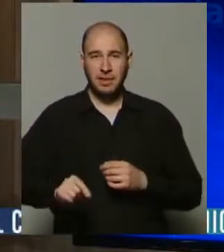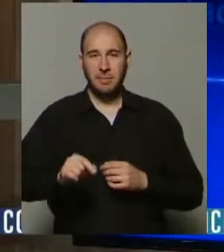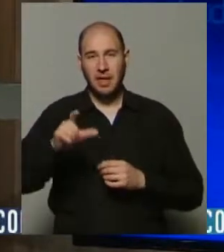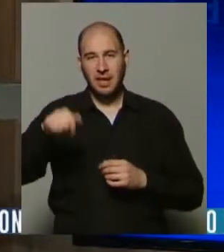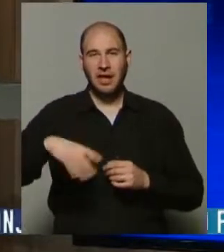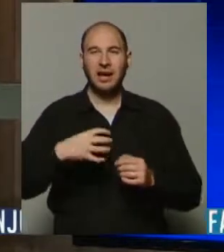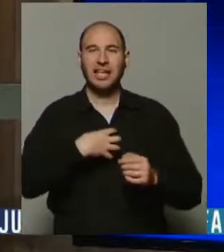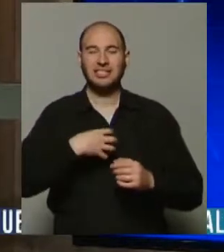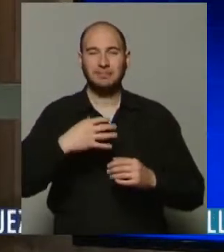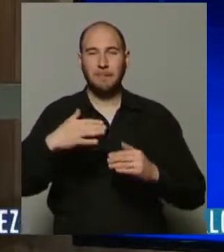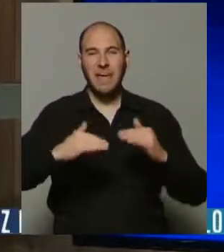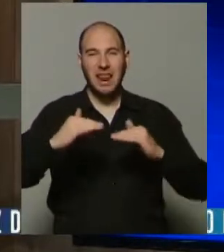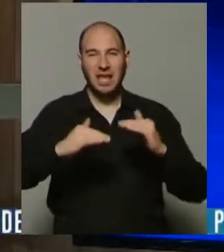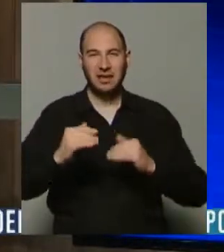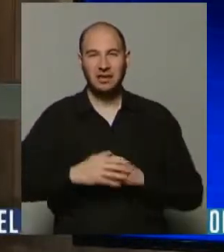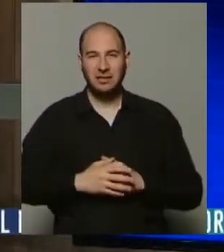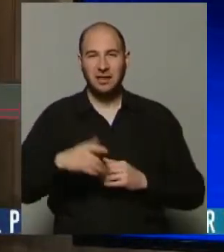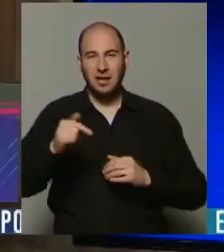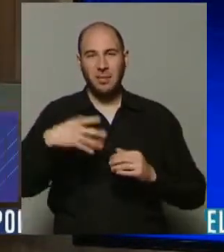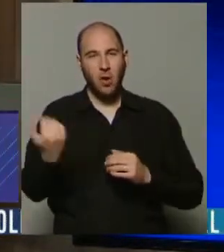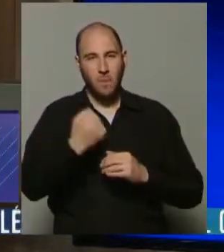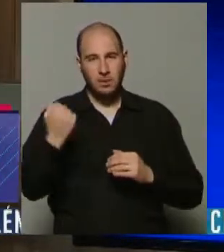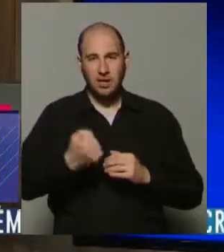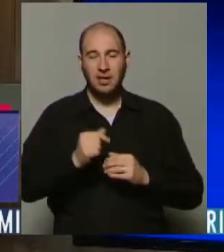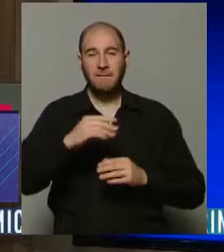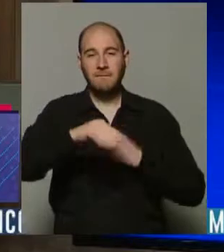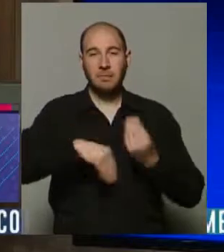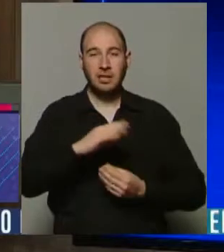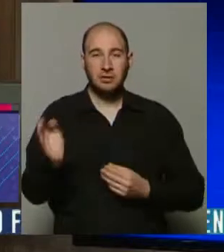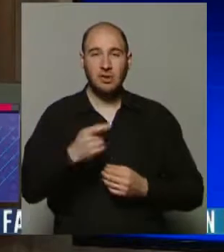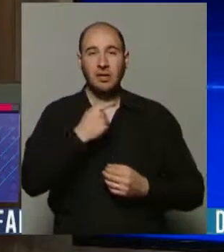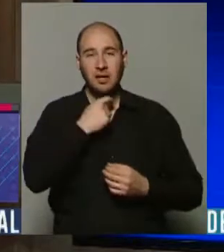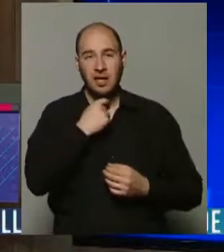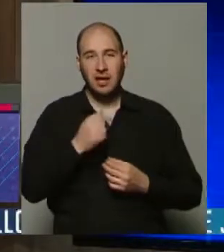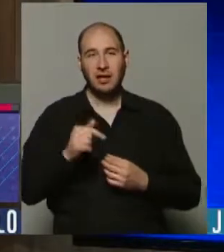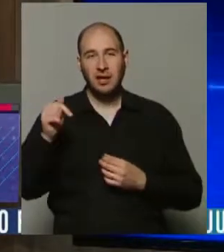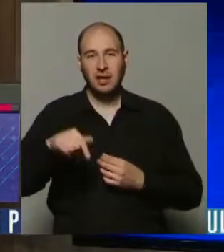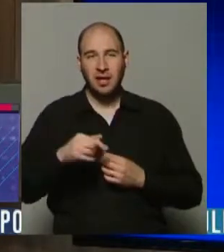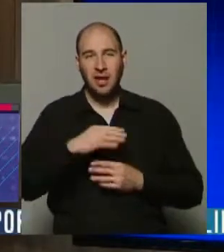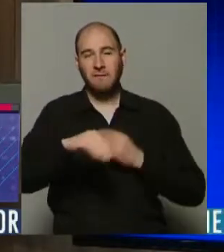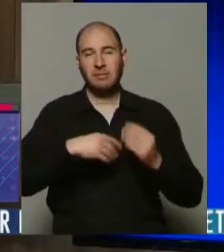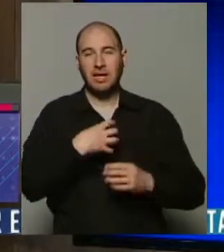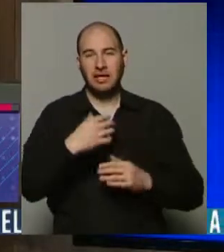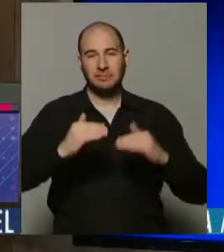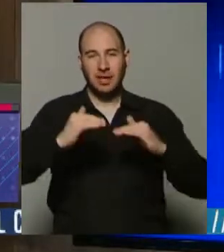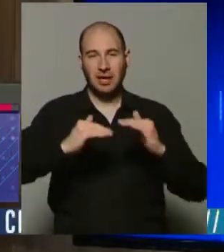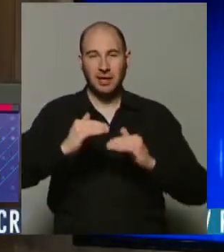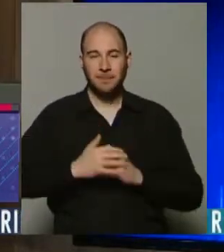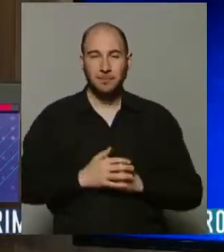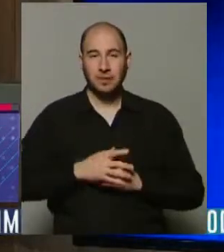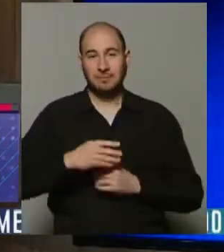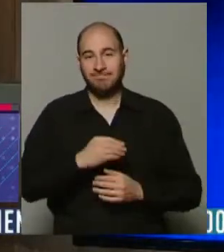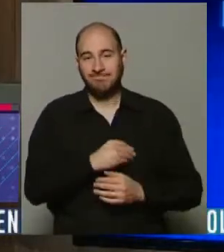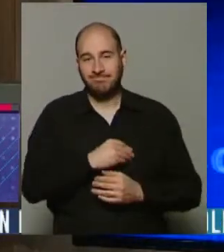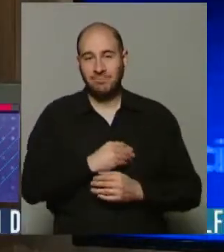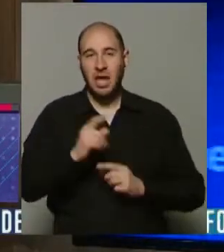clase media. Era un estrato social sumamente importante y todas las familias aspiraban a ser de la famosa clase media. Esto